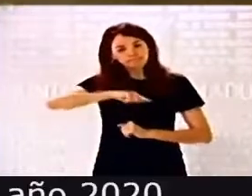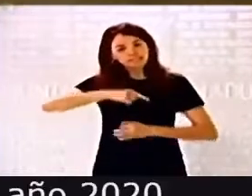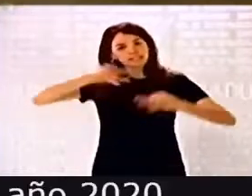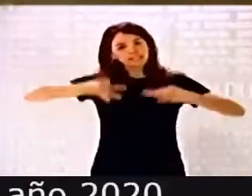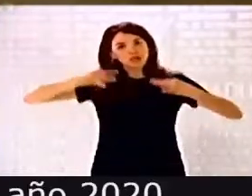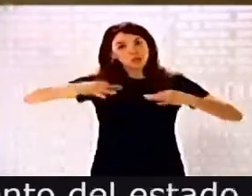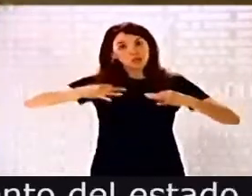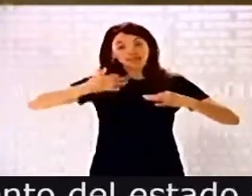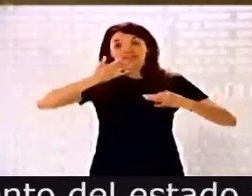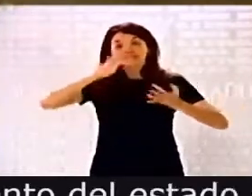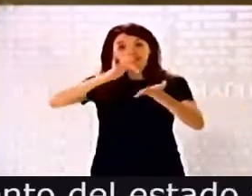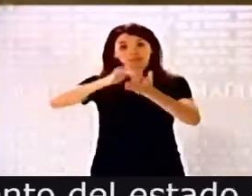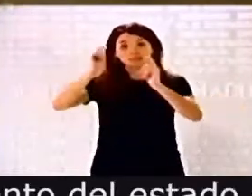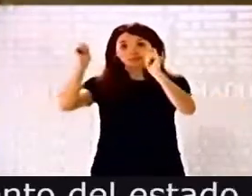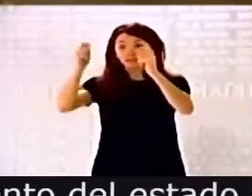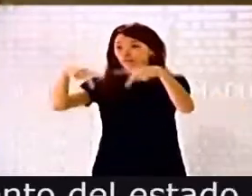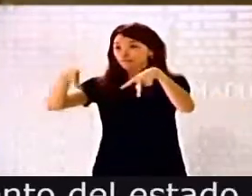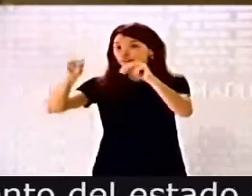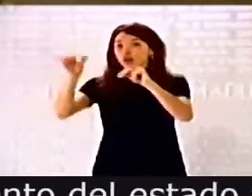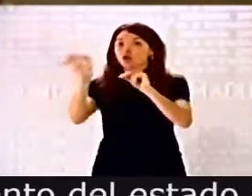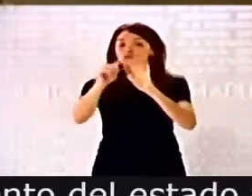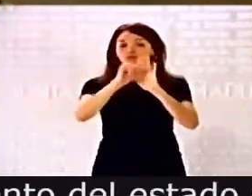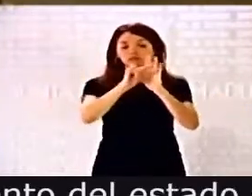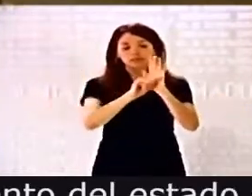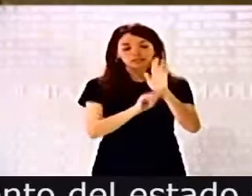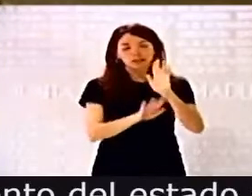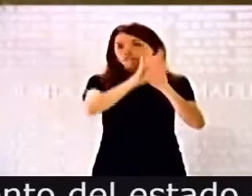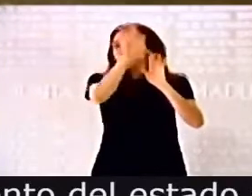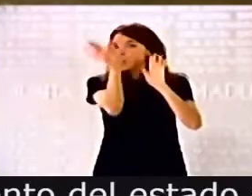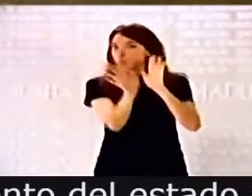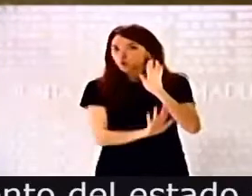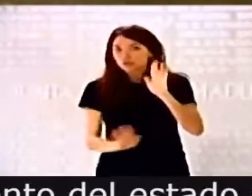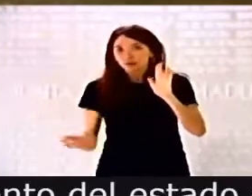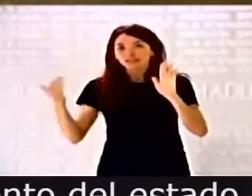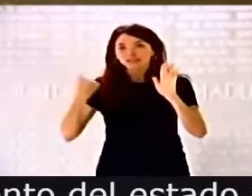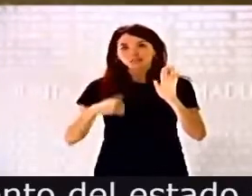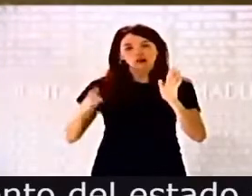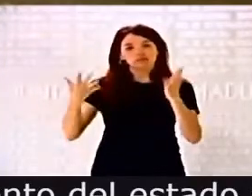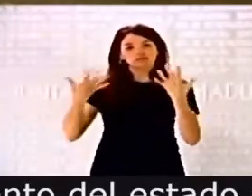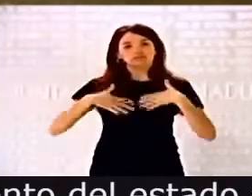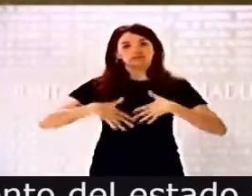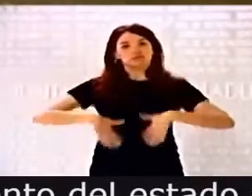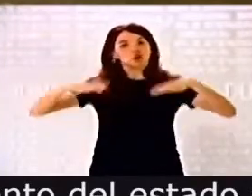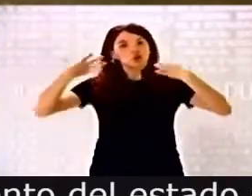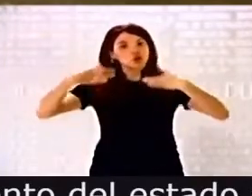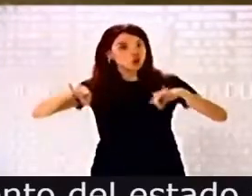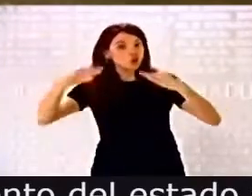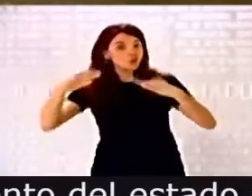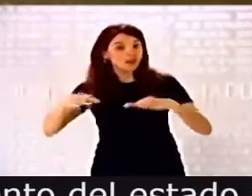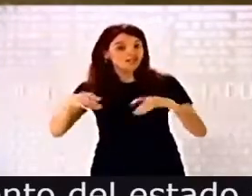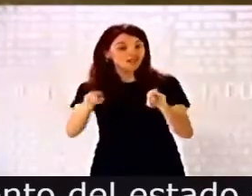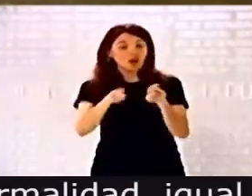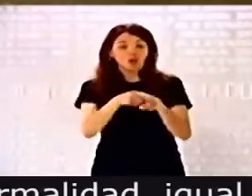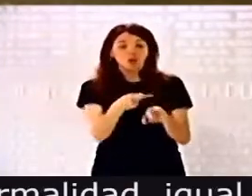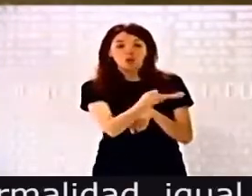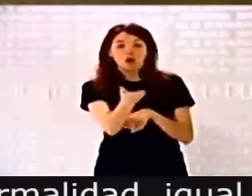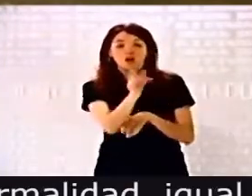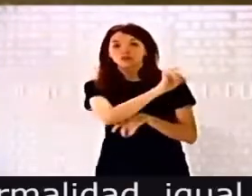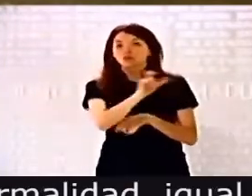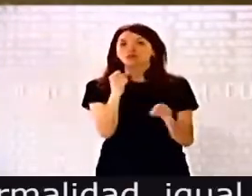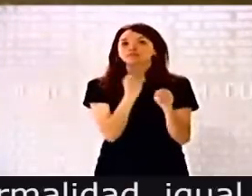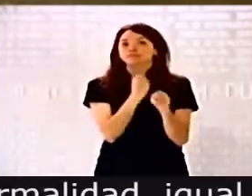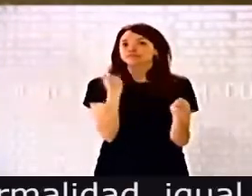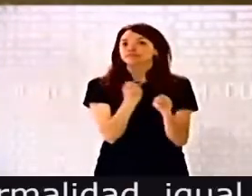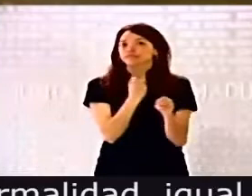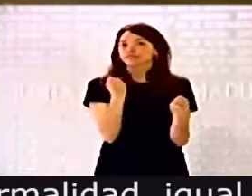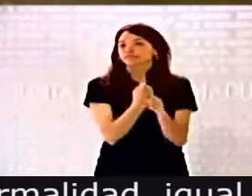o el final de la desescalada y la nueva normalidad, igual que hay gente que ha estado trabajando por